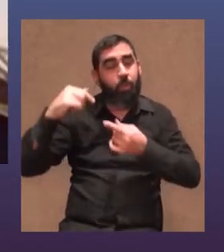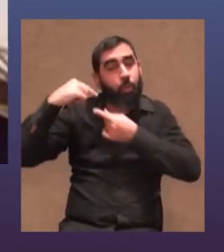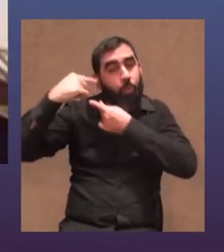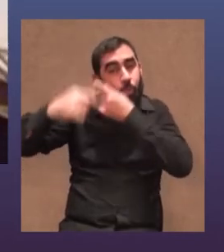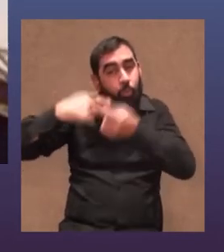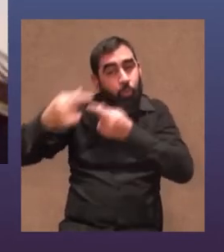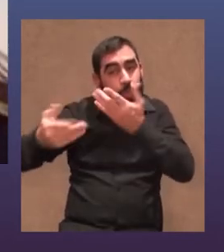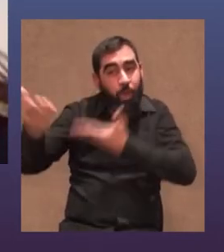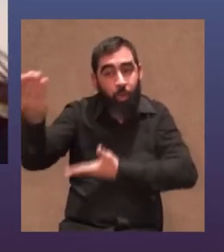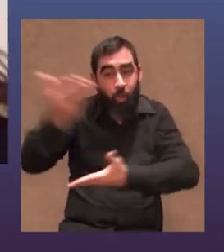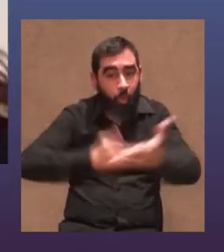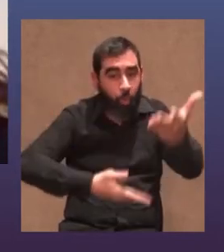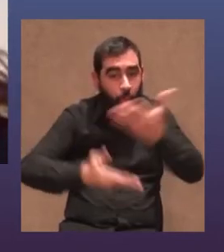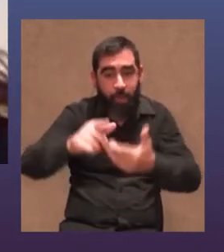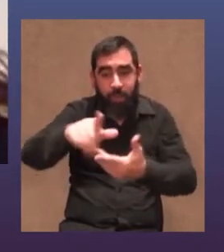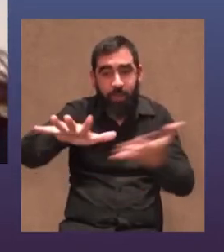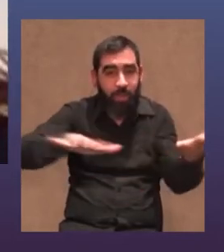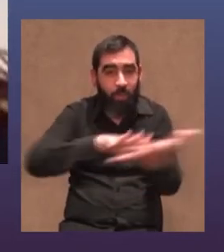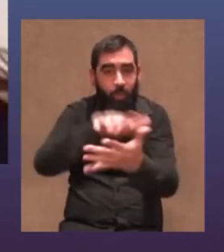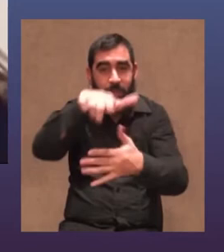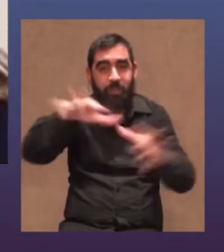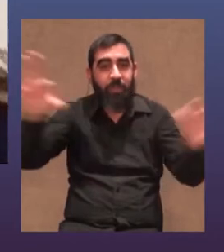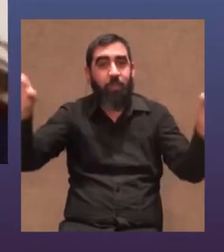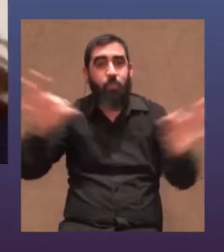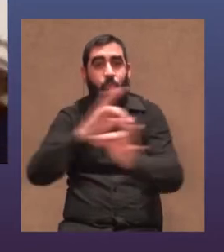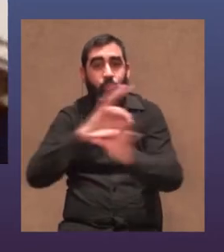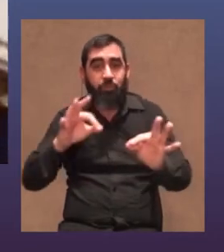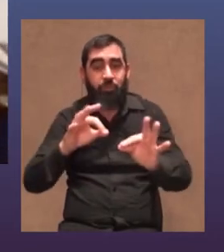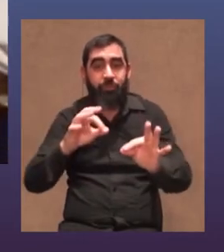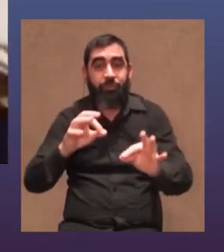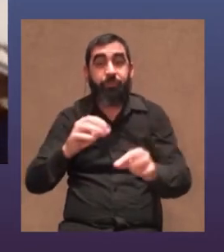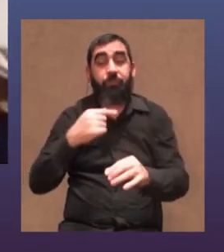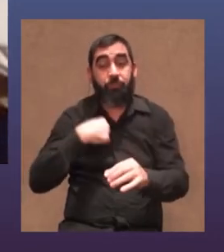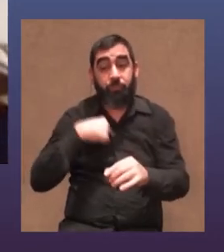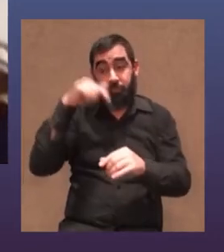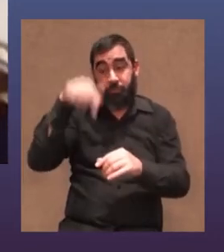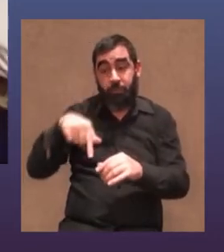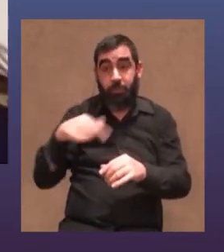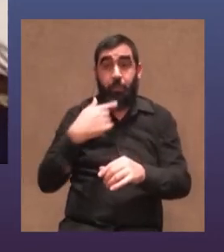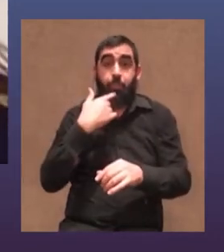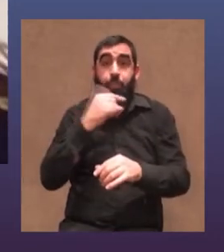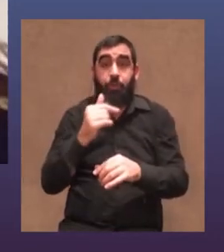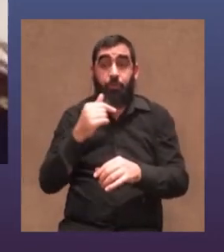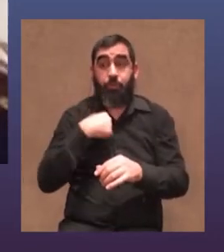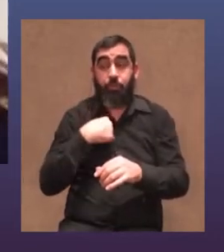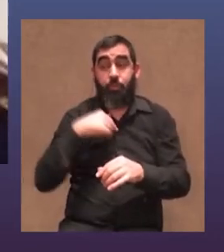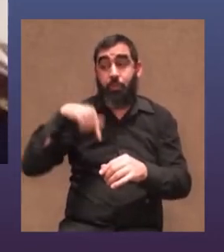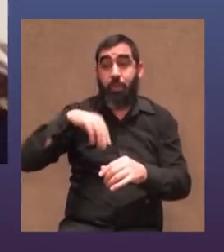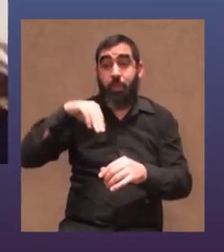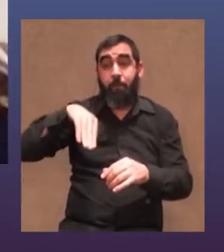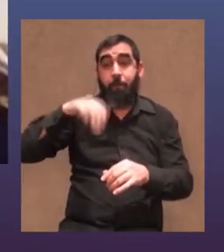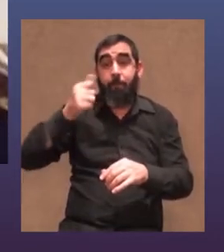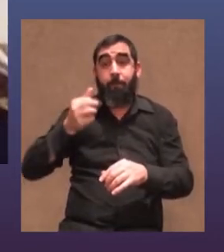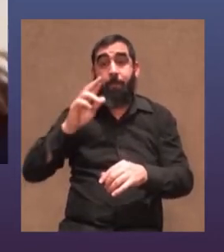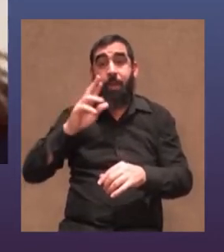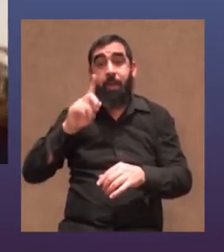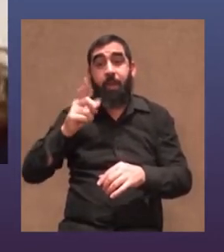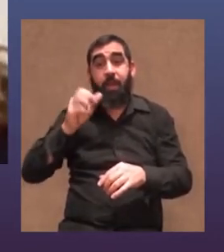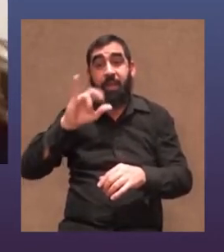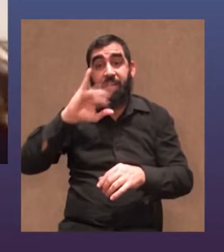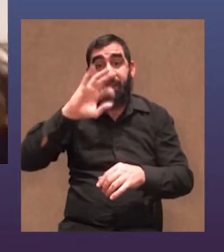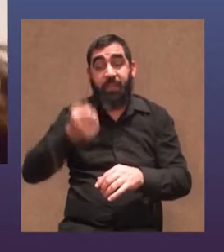continúan compartiendo ese espacio. Y no es raro porque nosotros acá, por ejemplo, yo con Margarita fui compañera